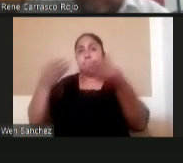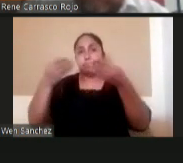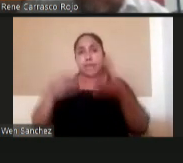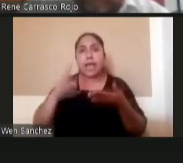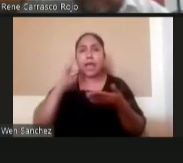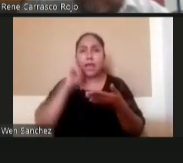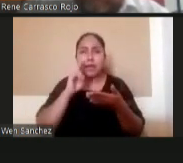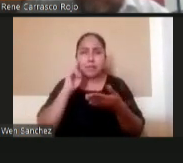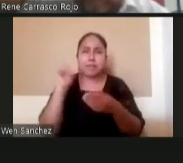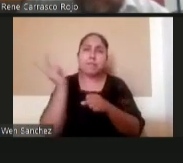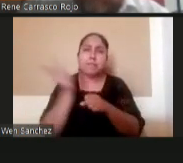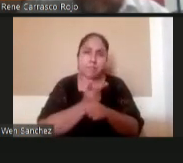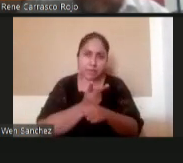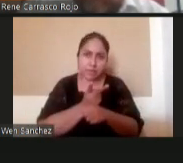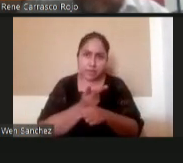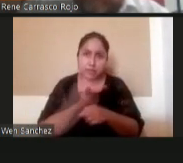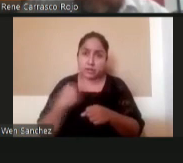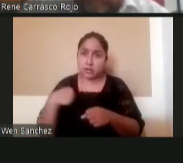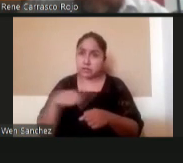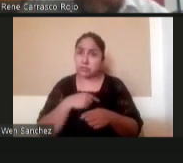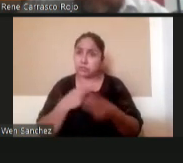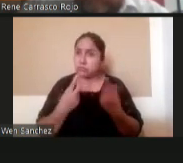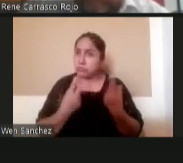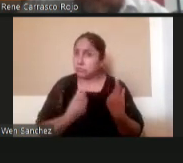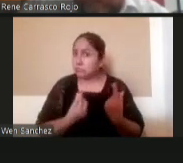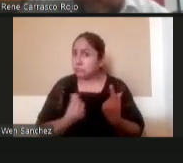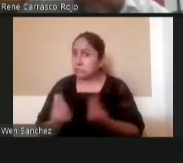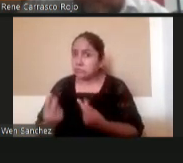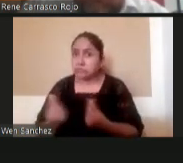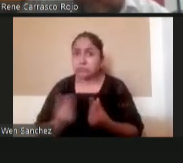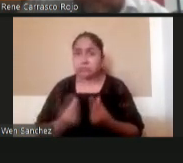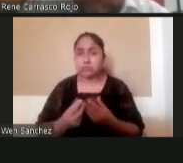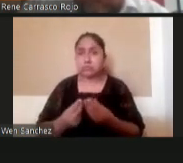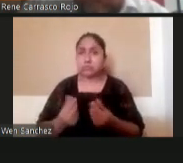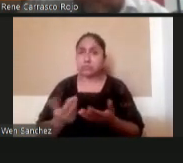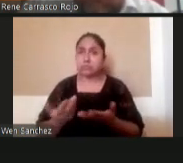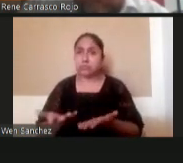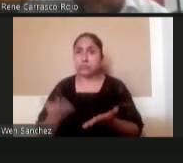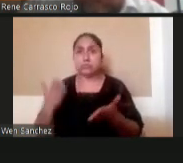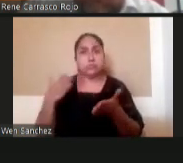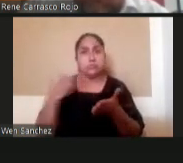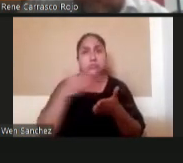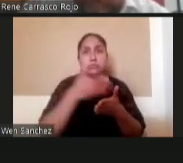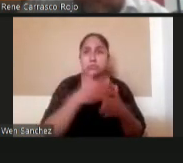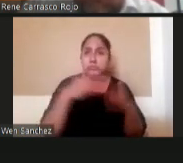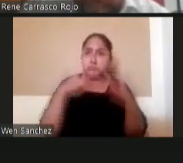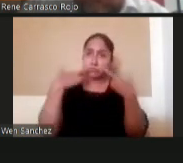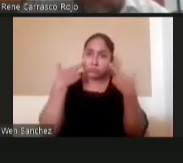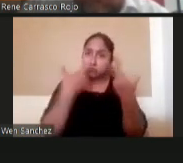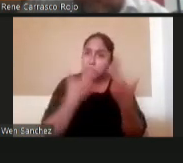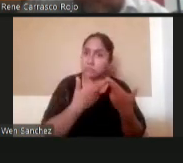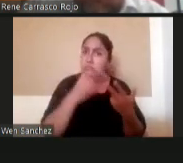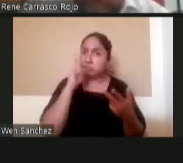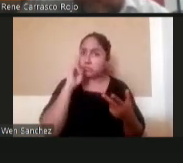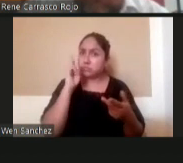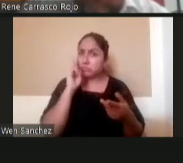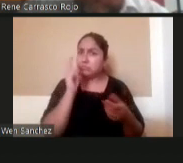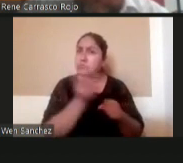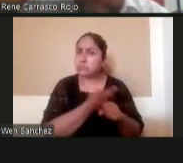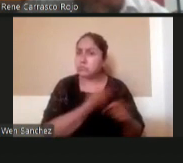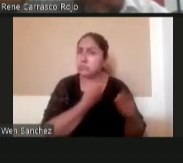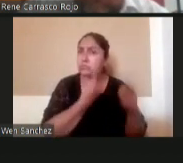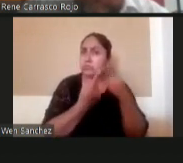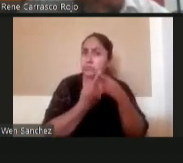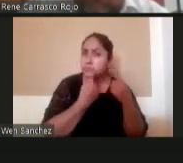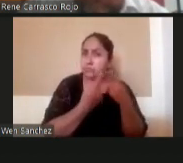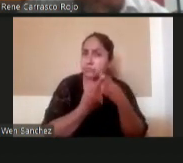las acciones y el actuar de la empresa encargada de la recolección de basura en nuestro municipio, pero sí pedirle de favor a